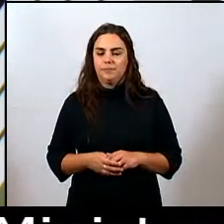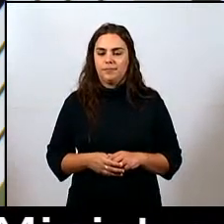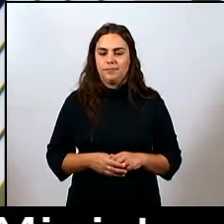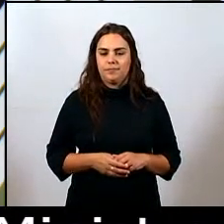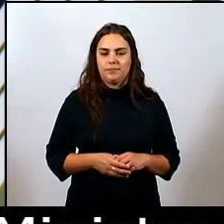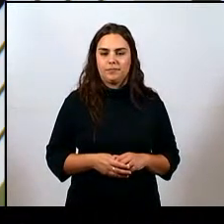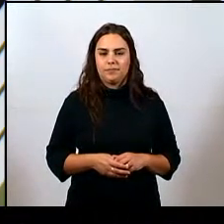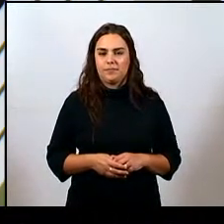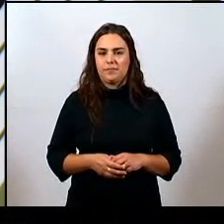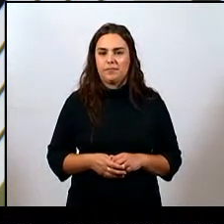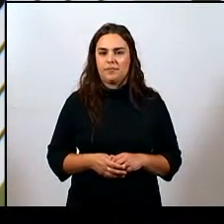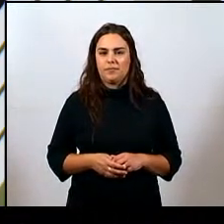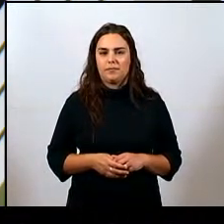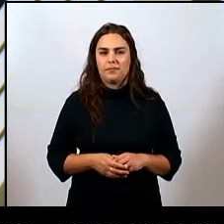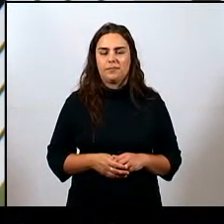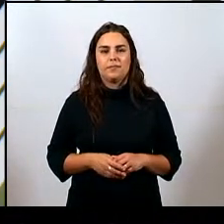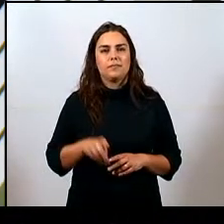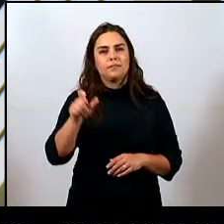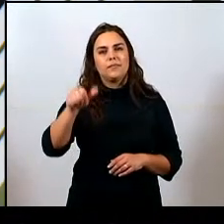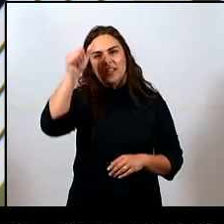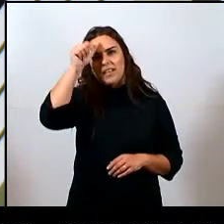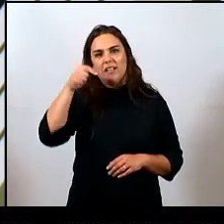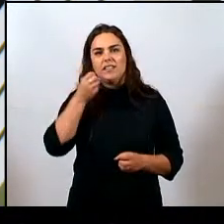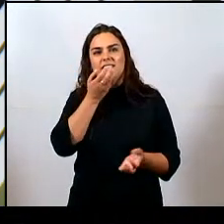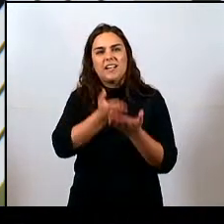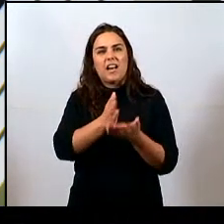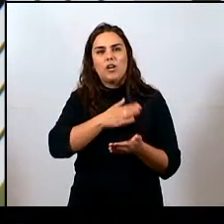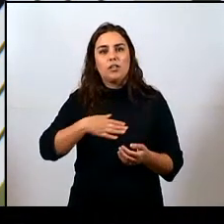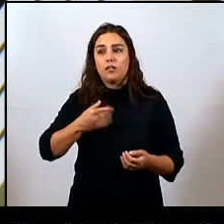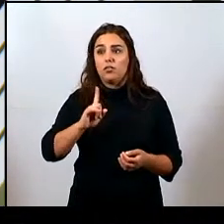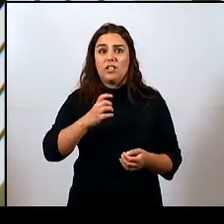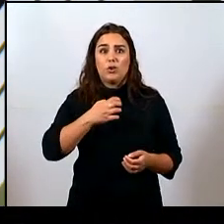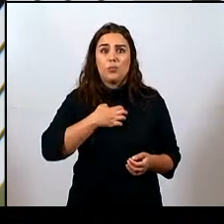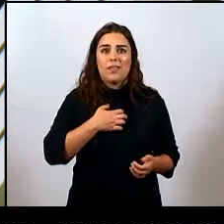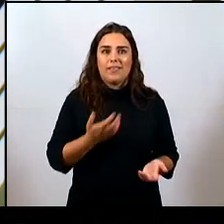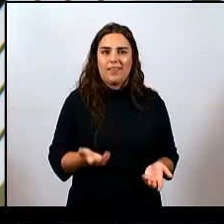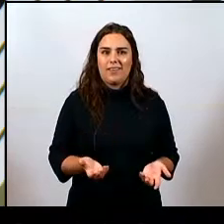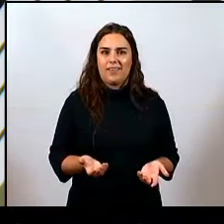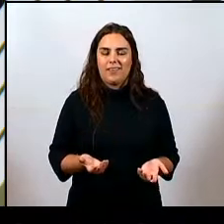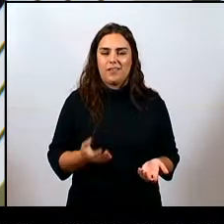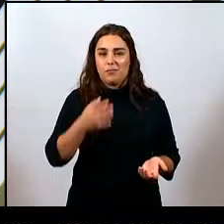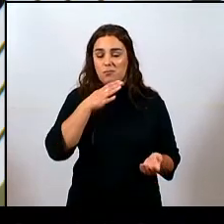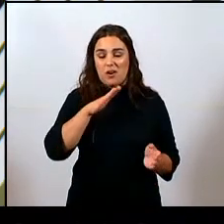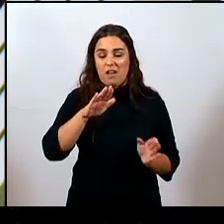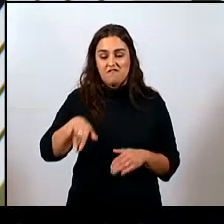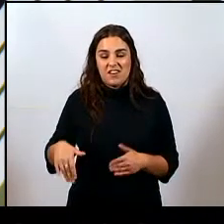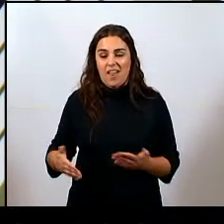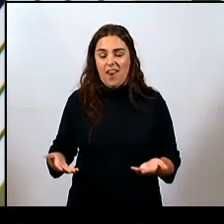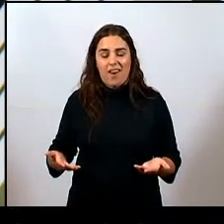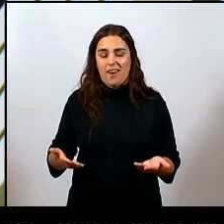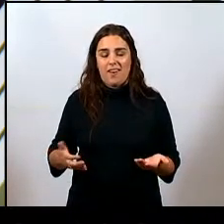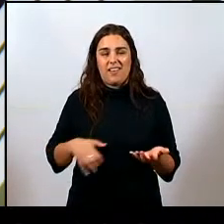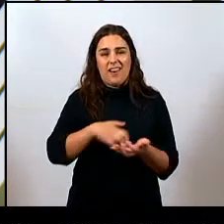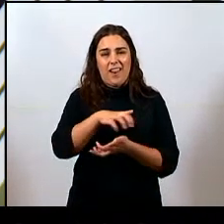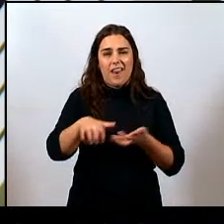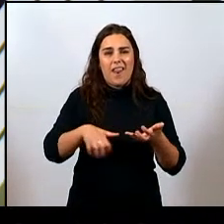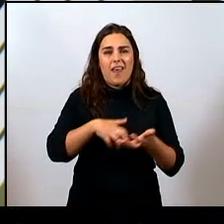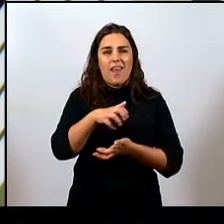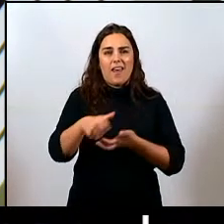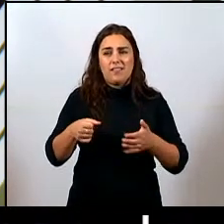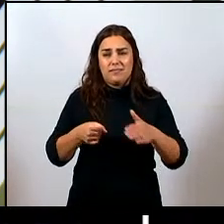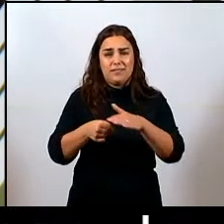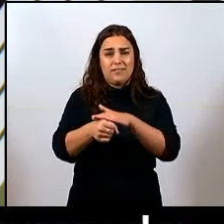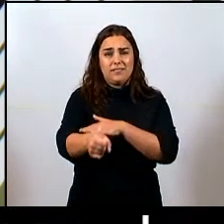no se trata de que él no haya querido declarar, se trata que no puede, que al final el engrudo en el que le han metido